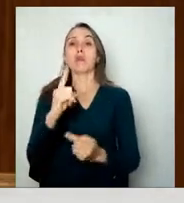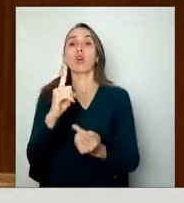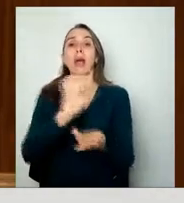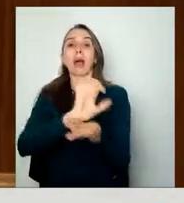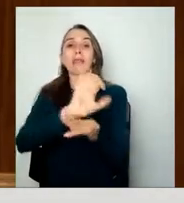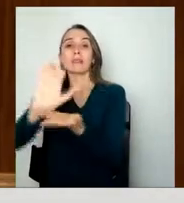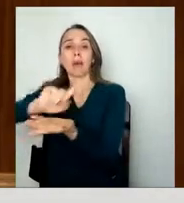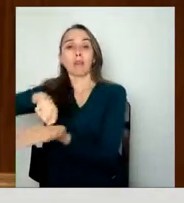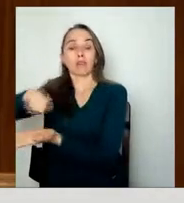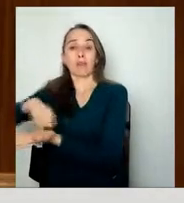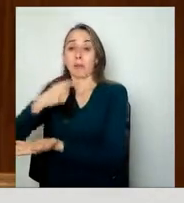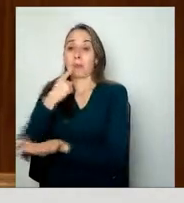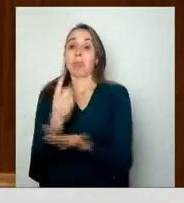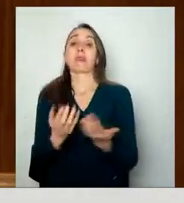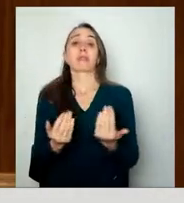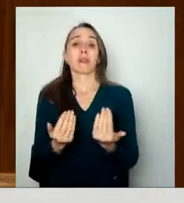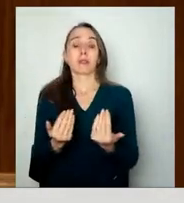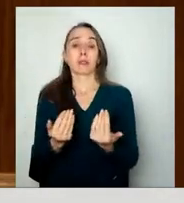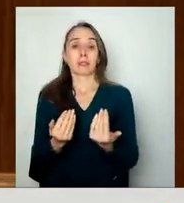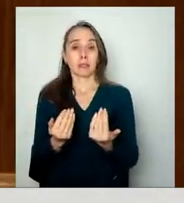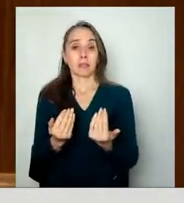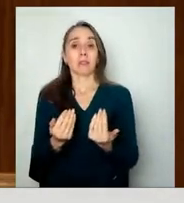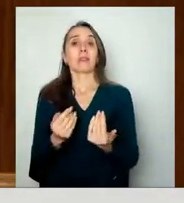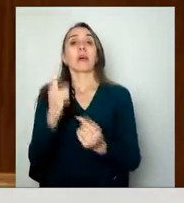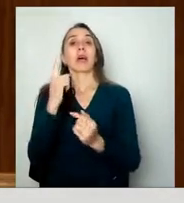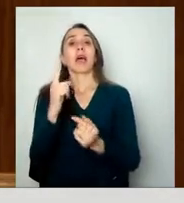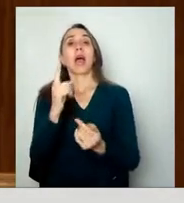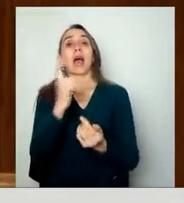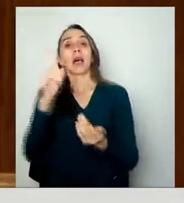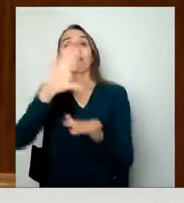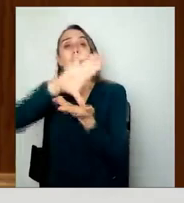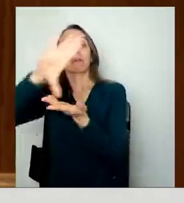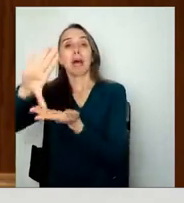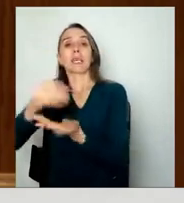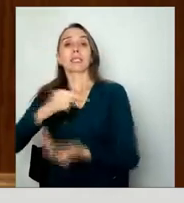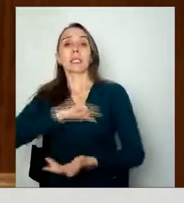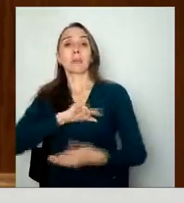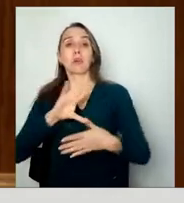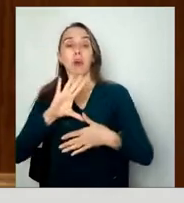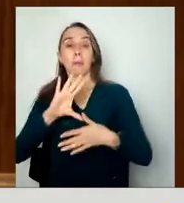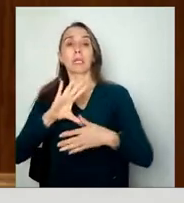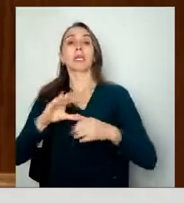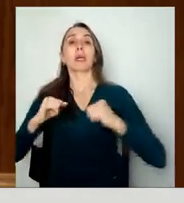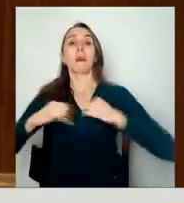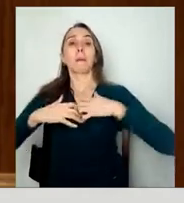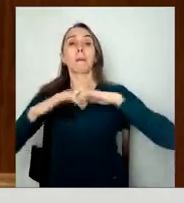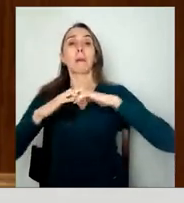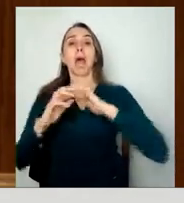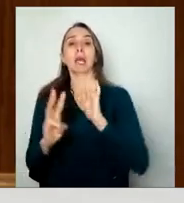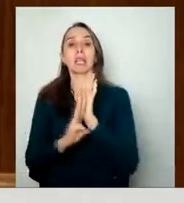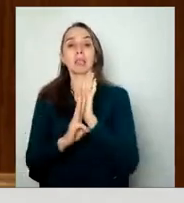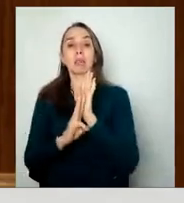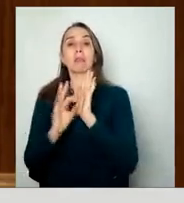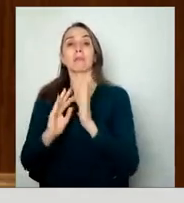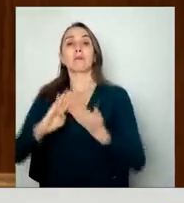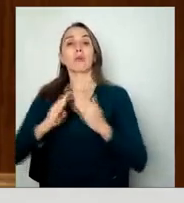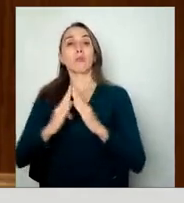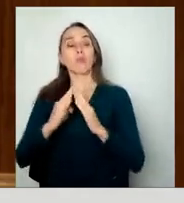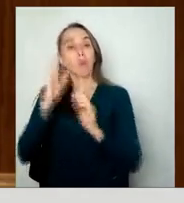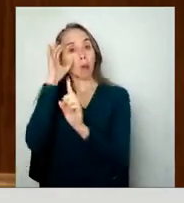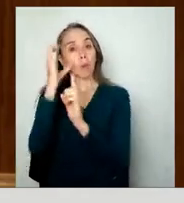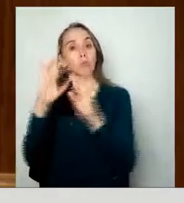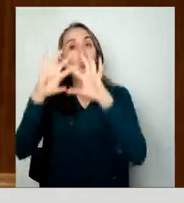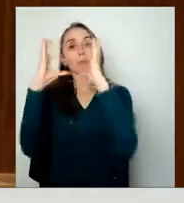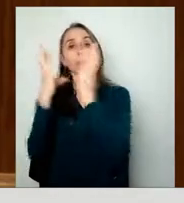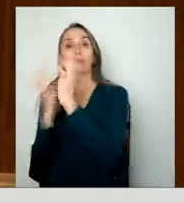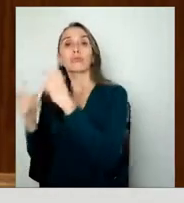la necesidad que asisten a los estados iberoamericanos de potenciar su identidad como una comunidad cultural en un mundo globalizado